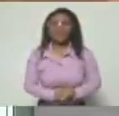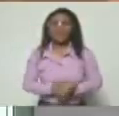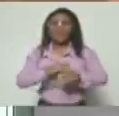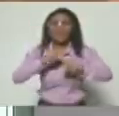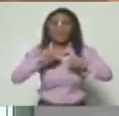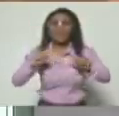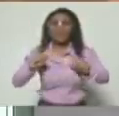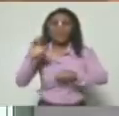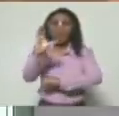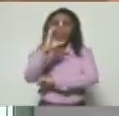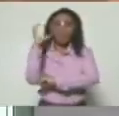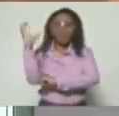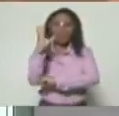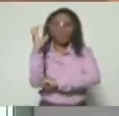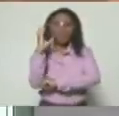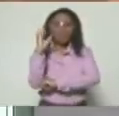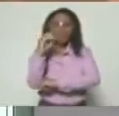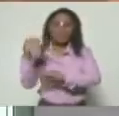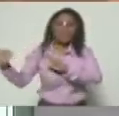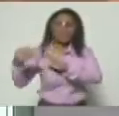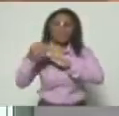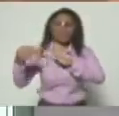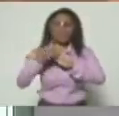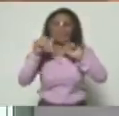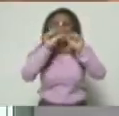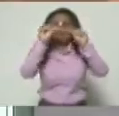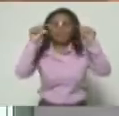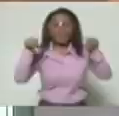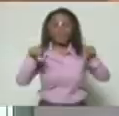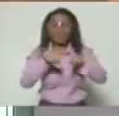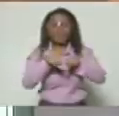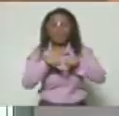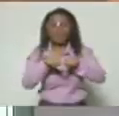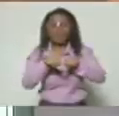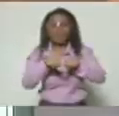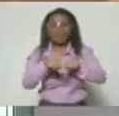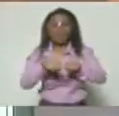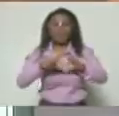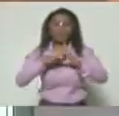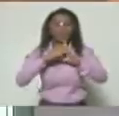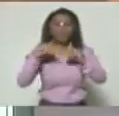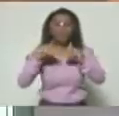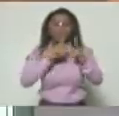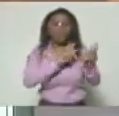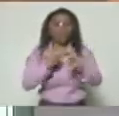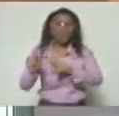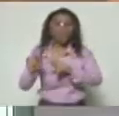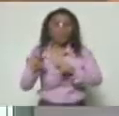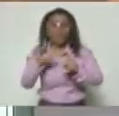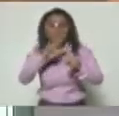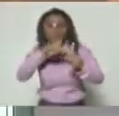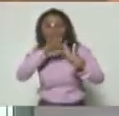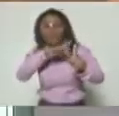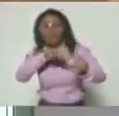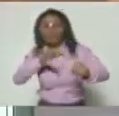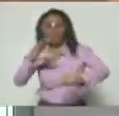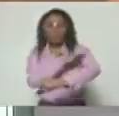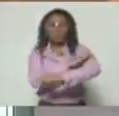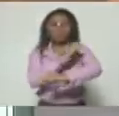territorio colombiano que agrede sistemáticamente, con todos sus planes perversos de la oligarquía